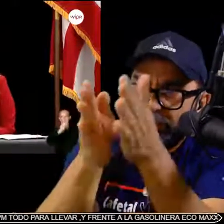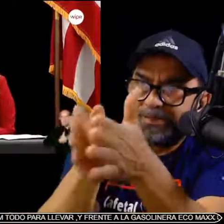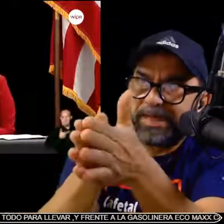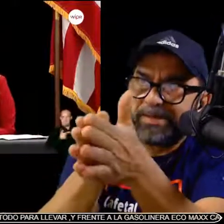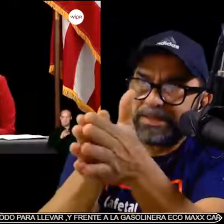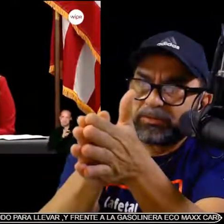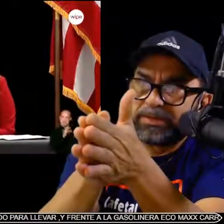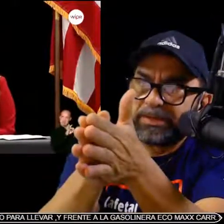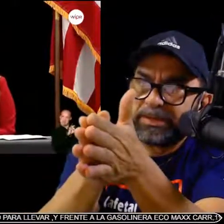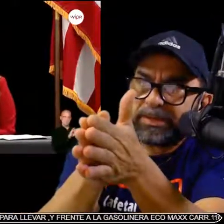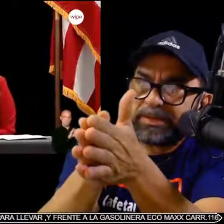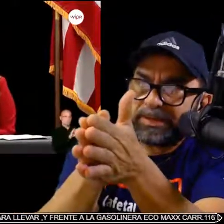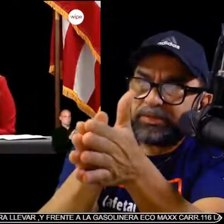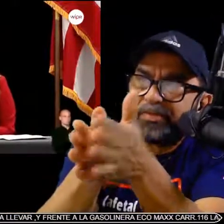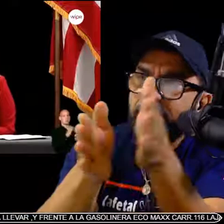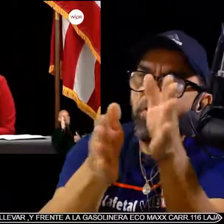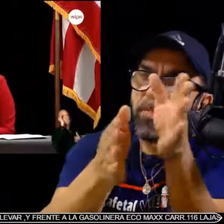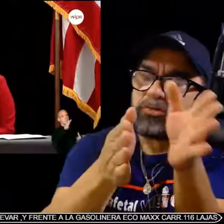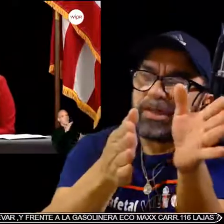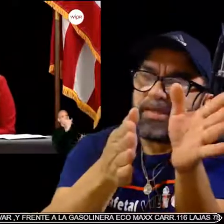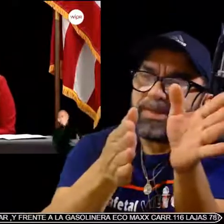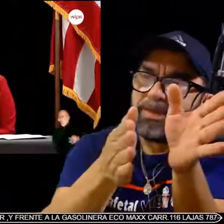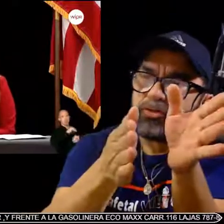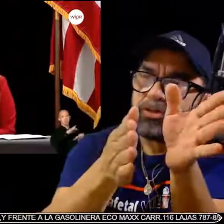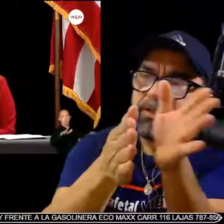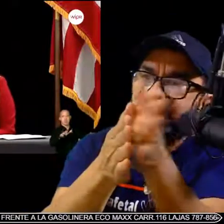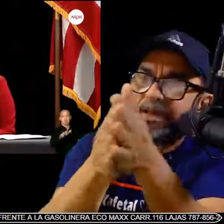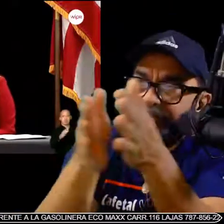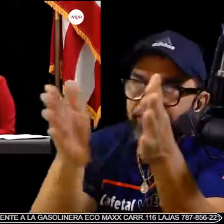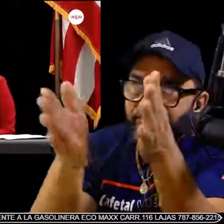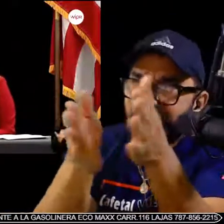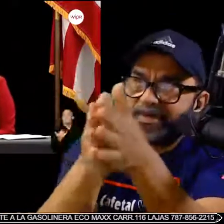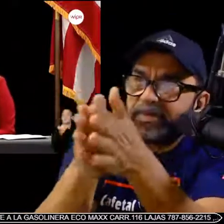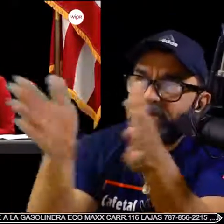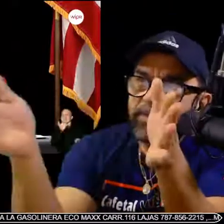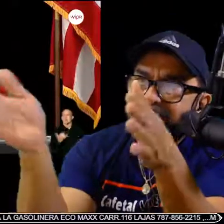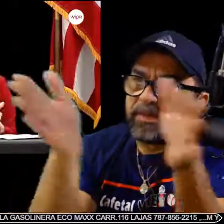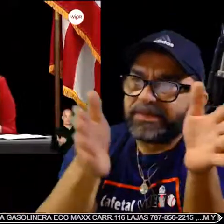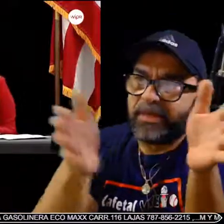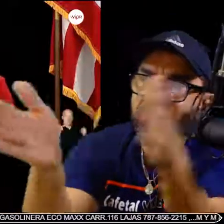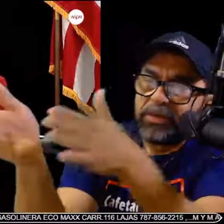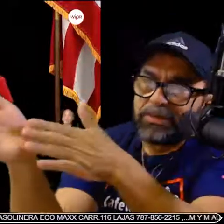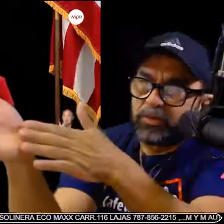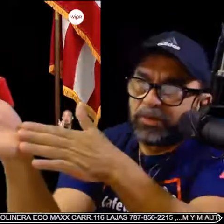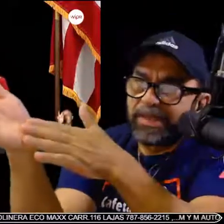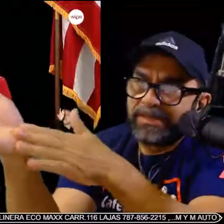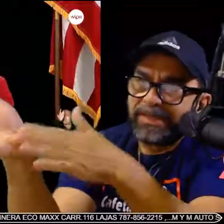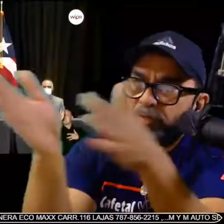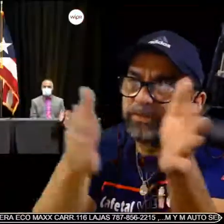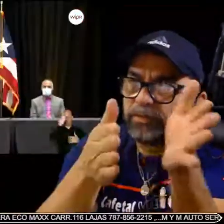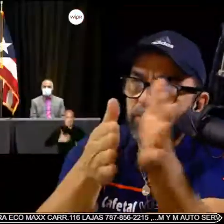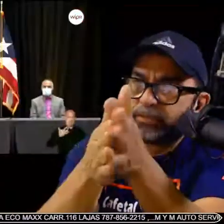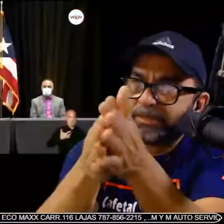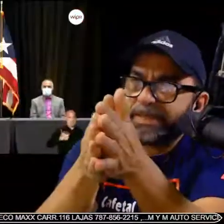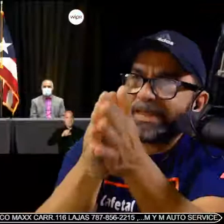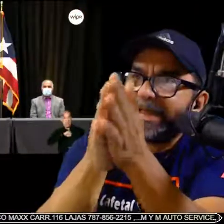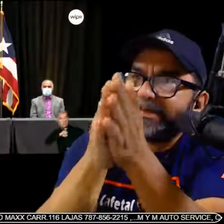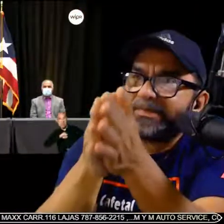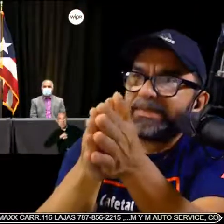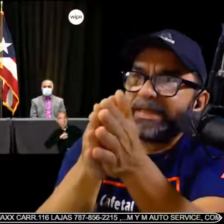24 horas, de 12 de la medianoche del domingo a 12 de la medianoche de ese mismo día. Esas 24 horas, entre 12 y